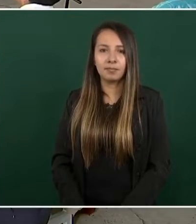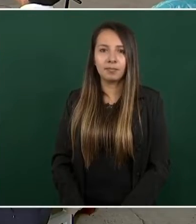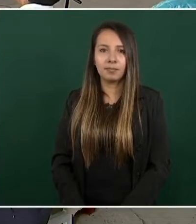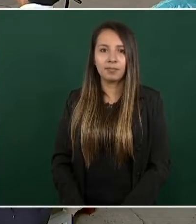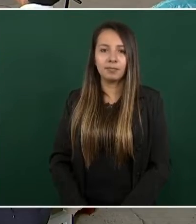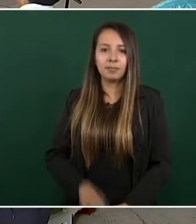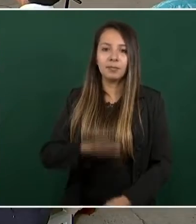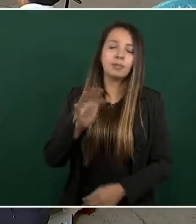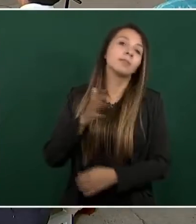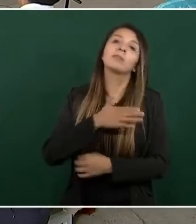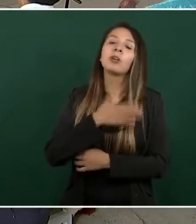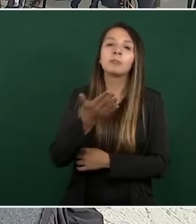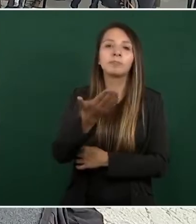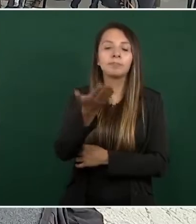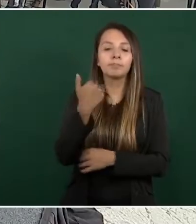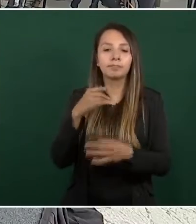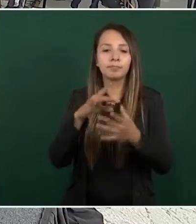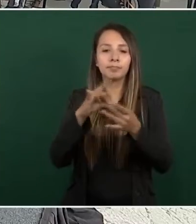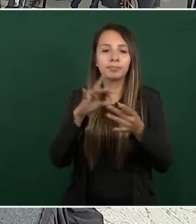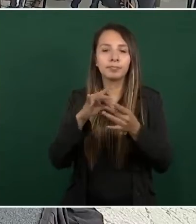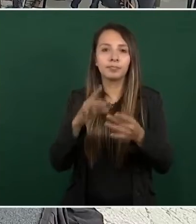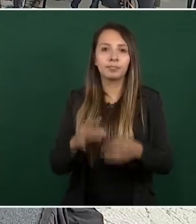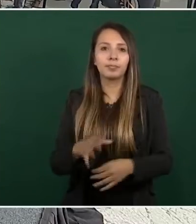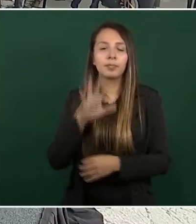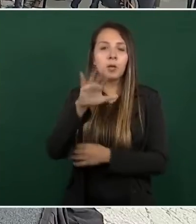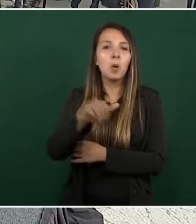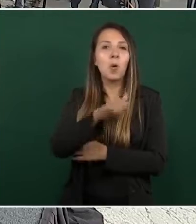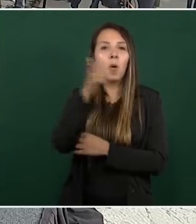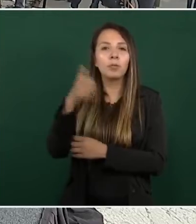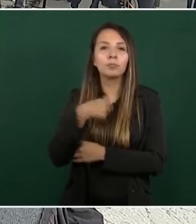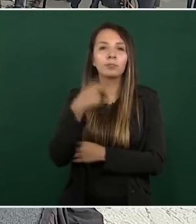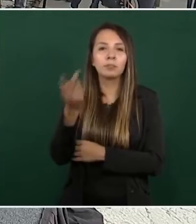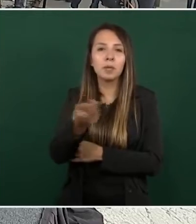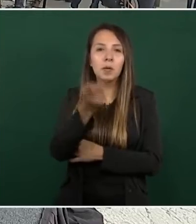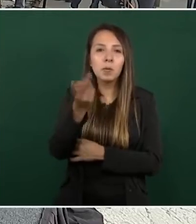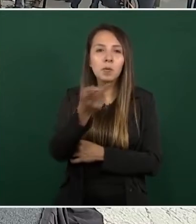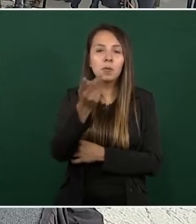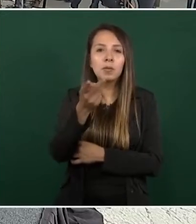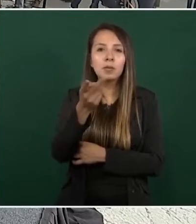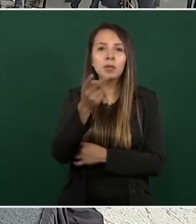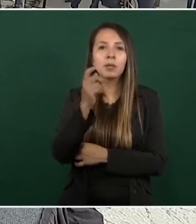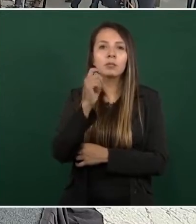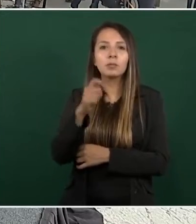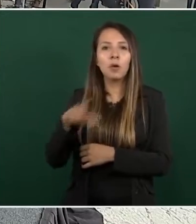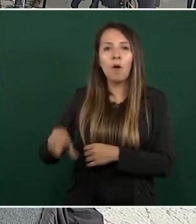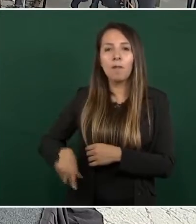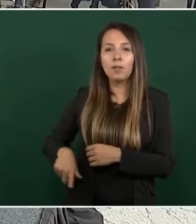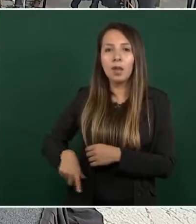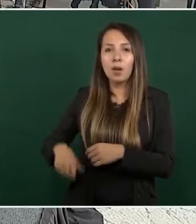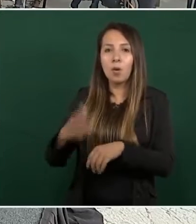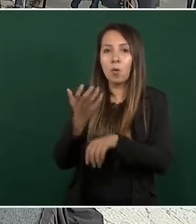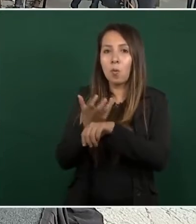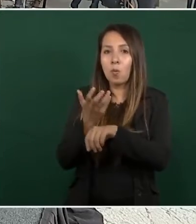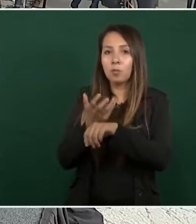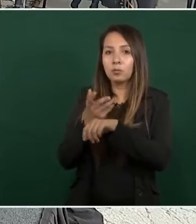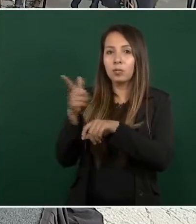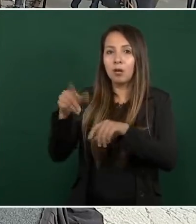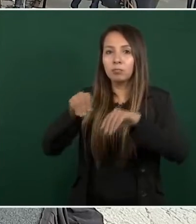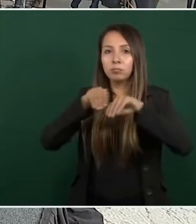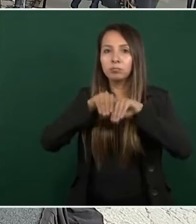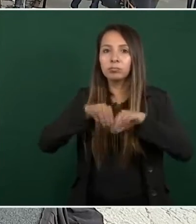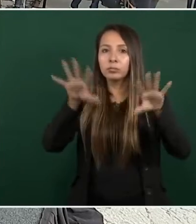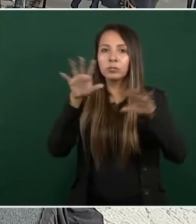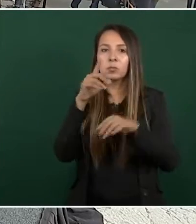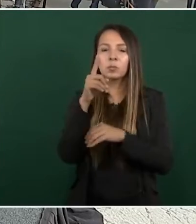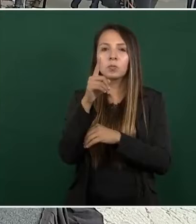Bueno, adelante. La otra pregunta era en relación a el gobierno estadounidense anunció un importante recorte